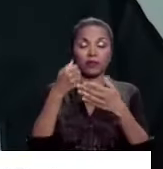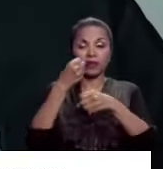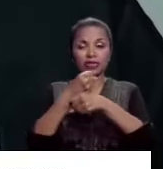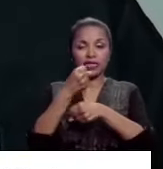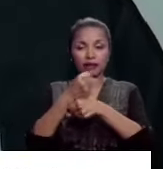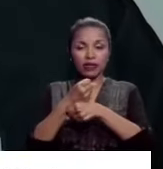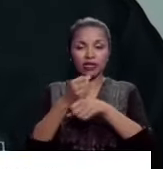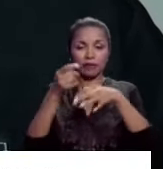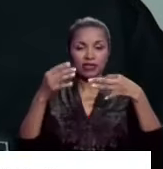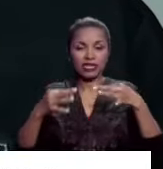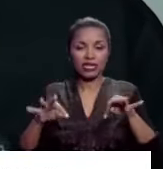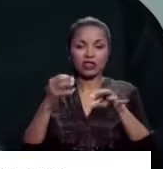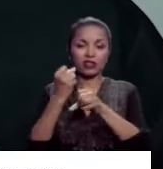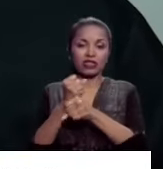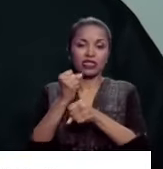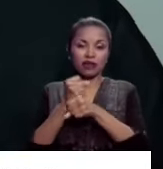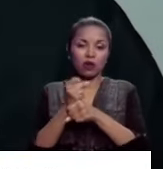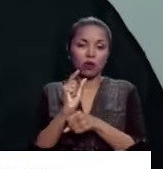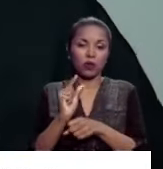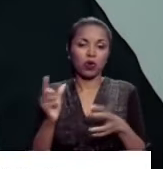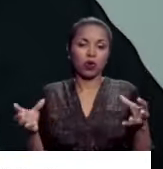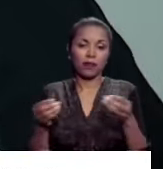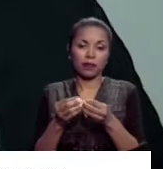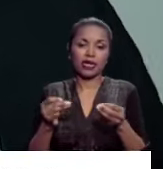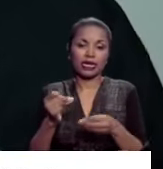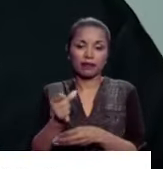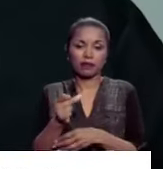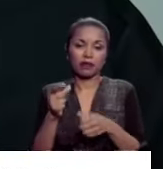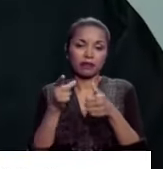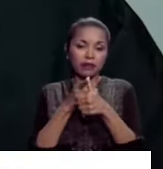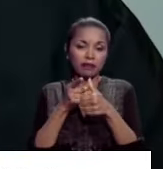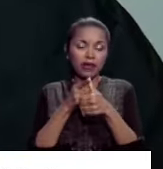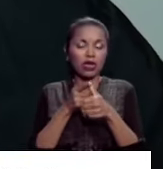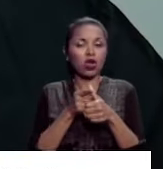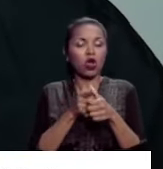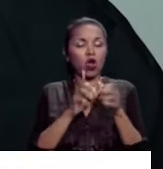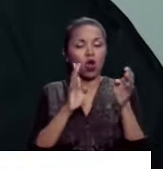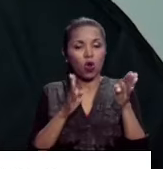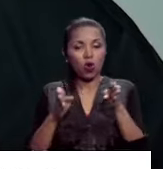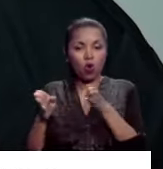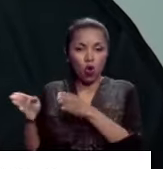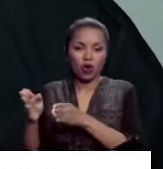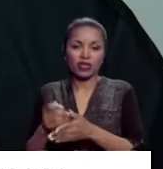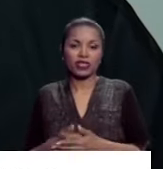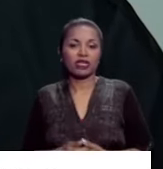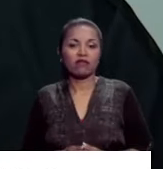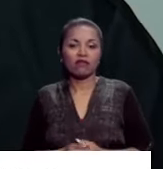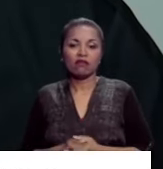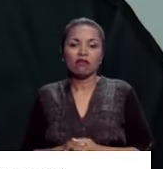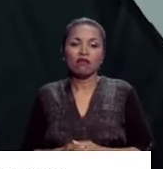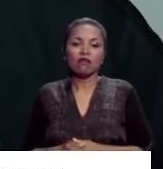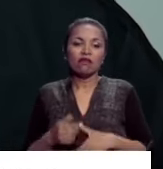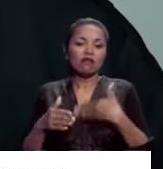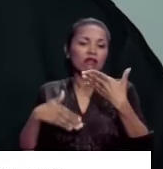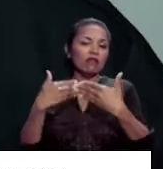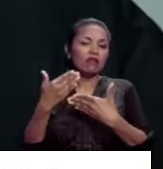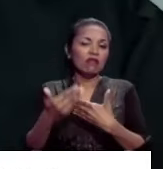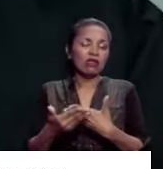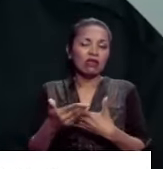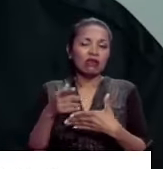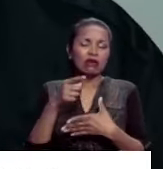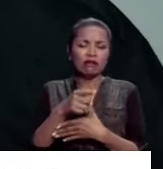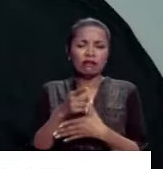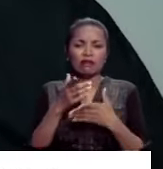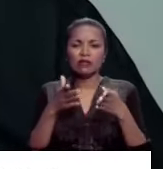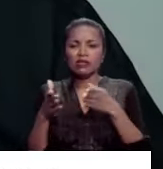diputados, y todos los casos que estamos atendiendo lo estamos haciendo por orden de llegada, para que no haya ese vicio de que me